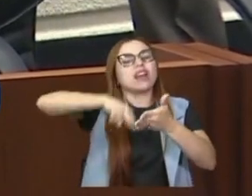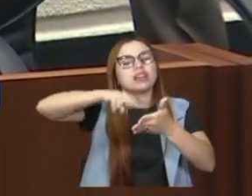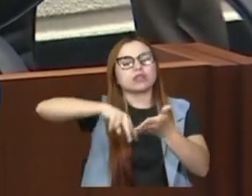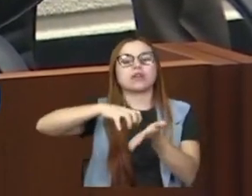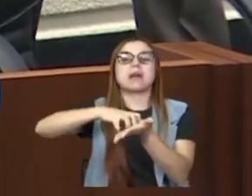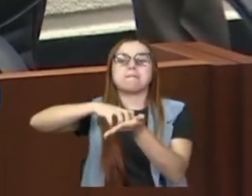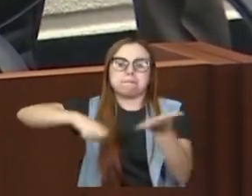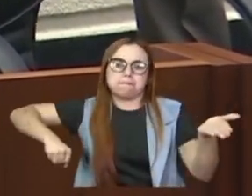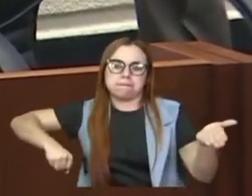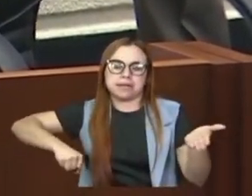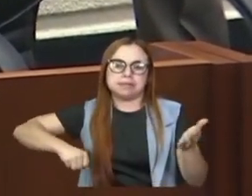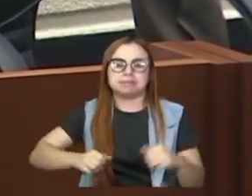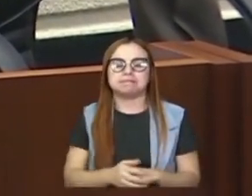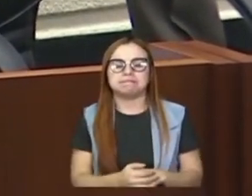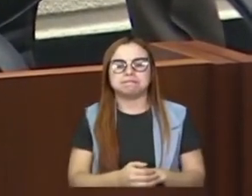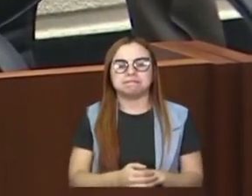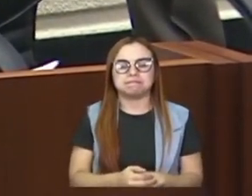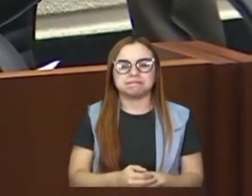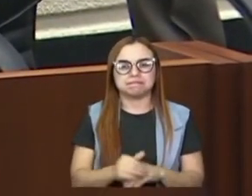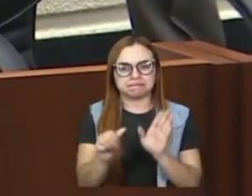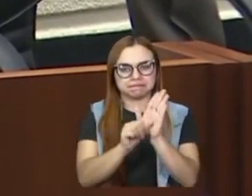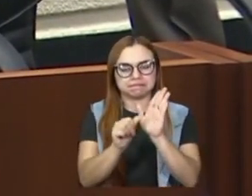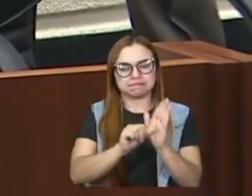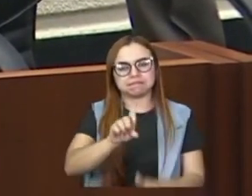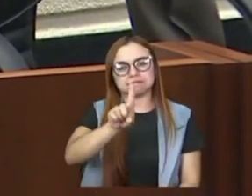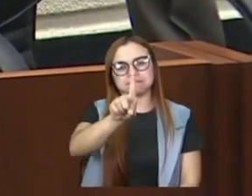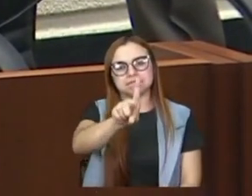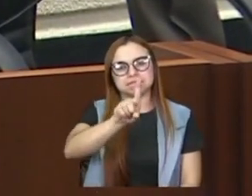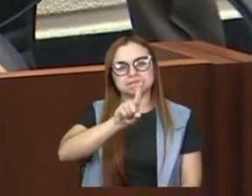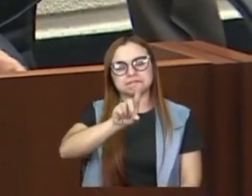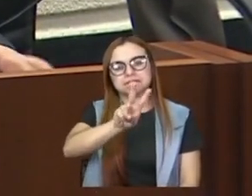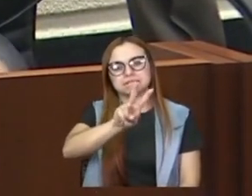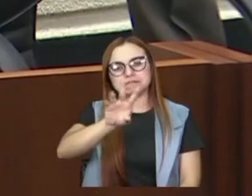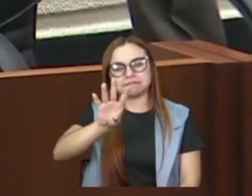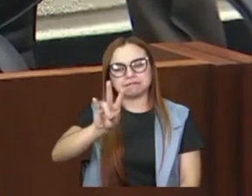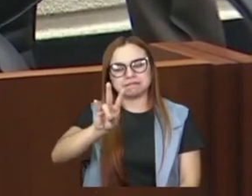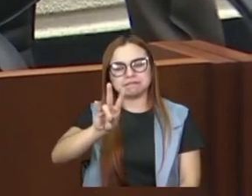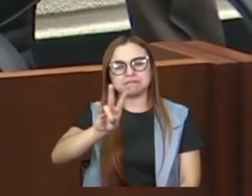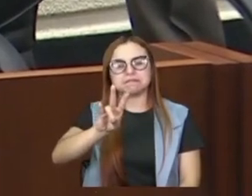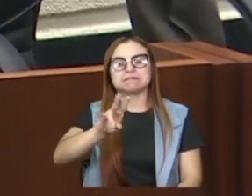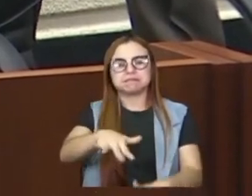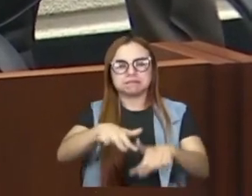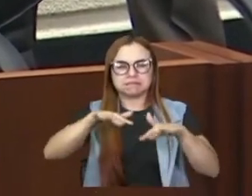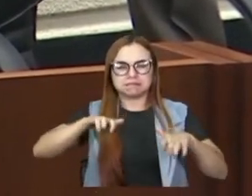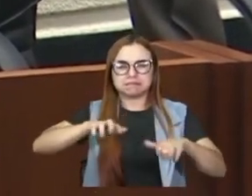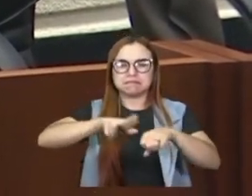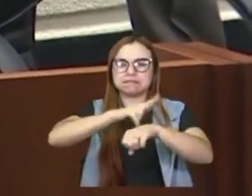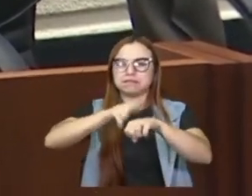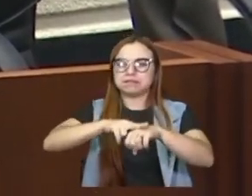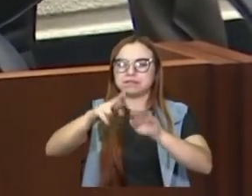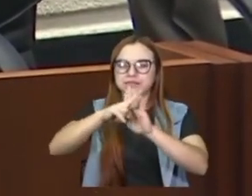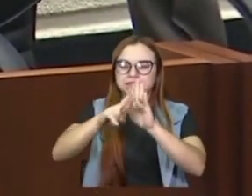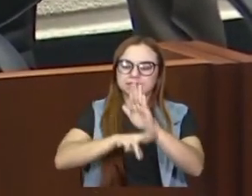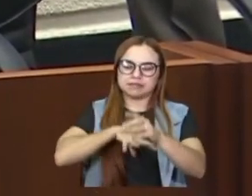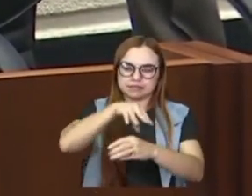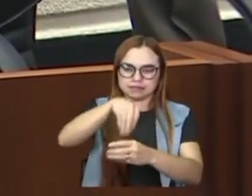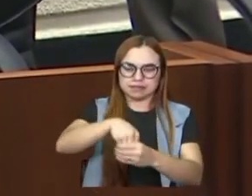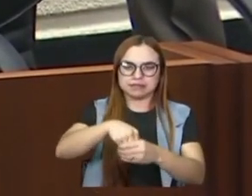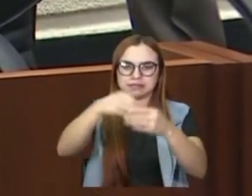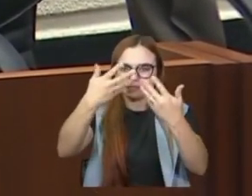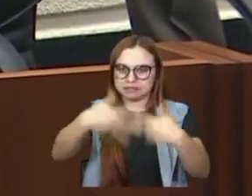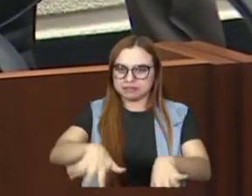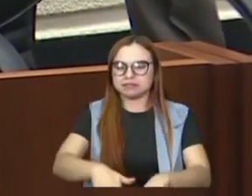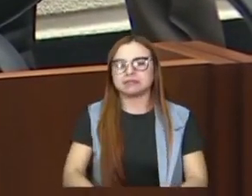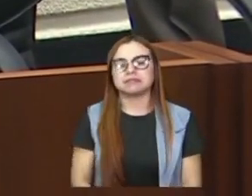disposiciones. Fundamento de derecho, artículo 127 del reglamento interno de la Asamblea Nacional. Fin de la lectura de la propuesta, señor